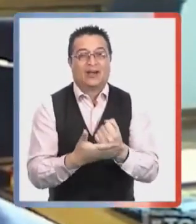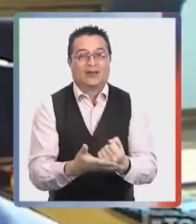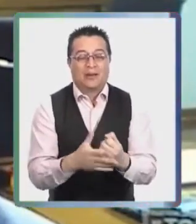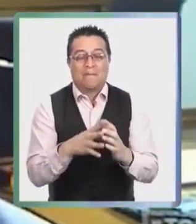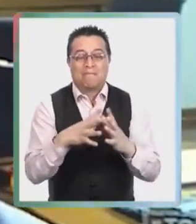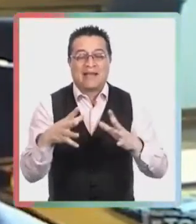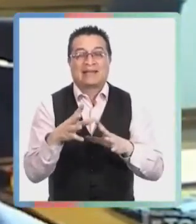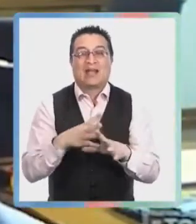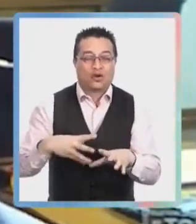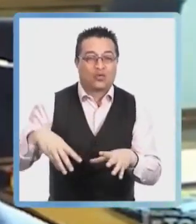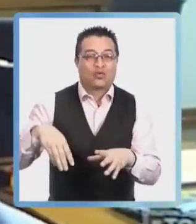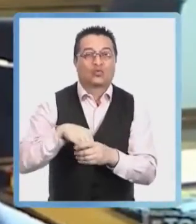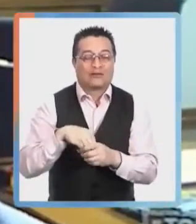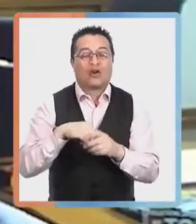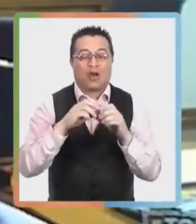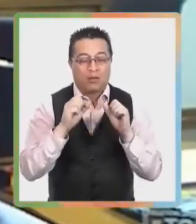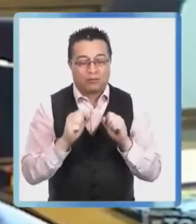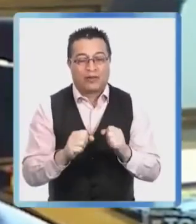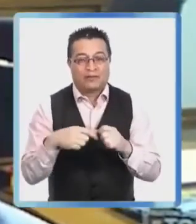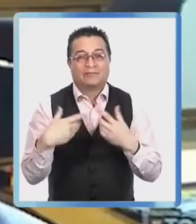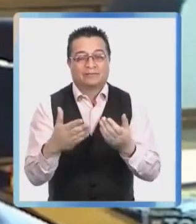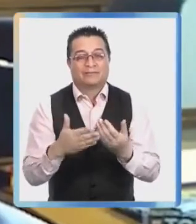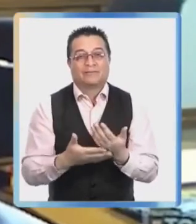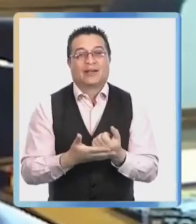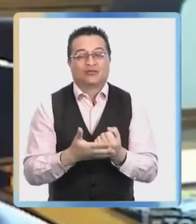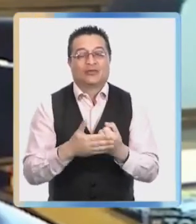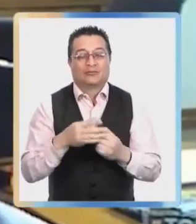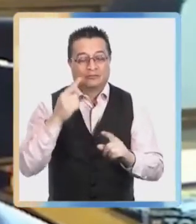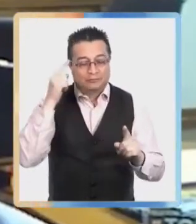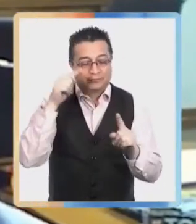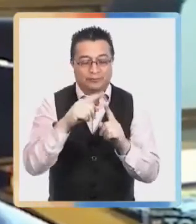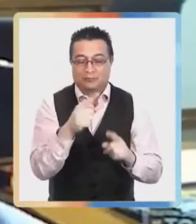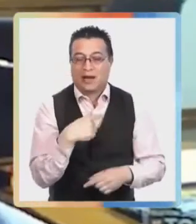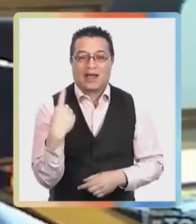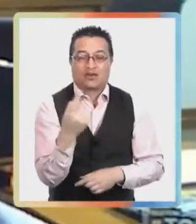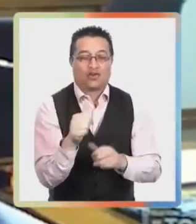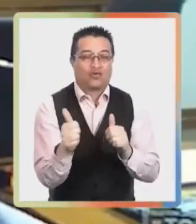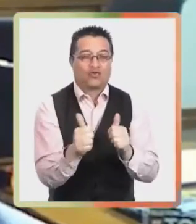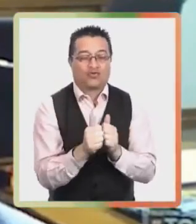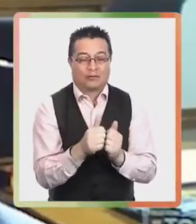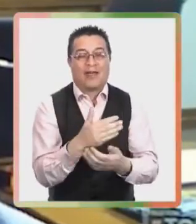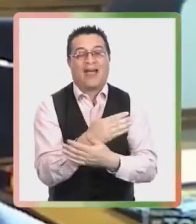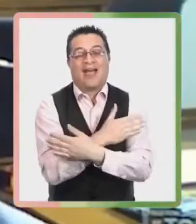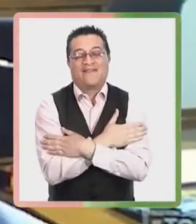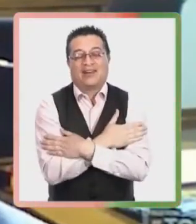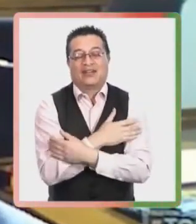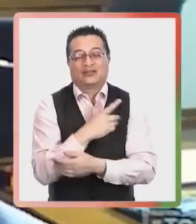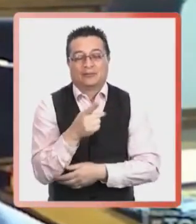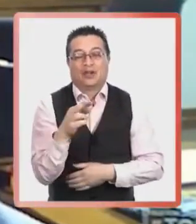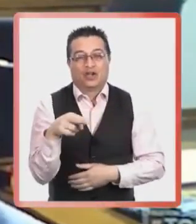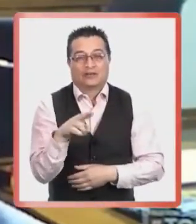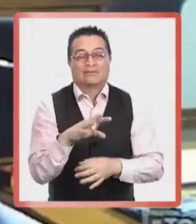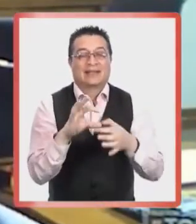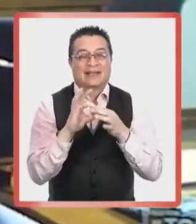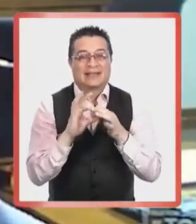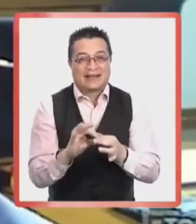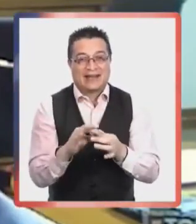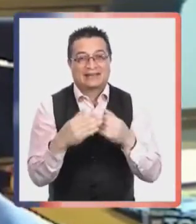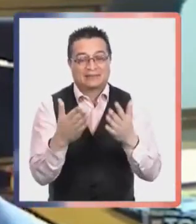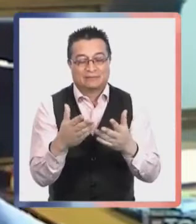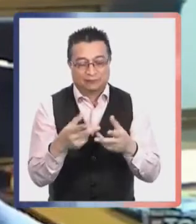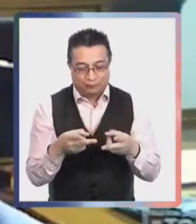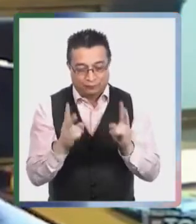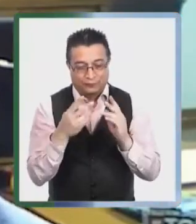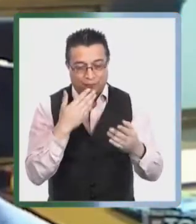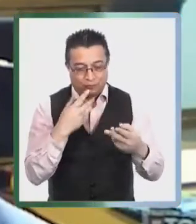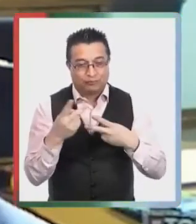para hacernos más inclusivos y también poder contribuir a este propósito que es de todos junto así que un abrazo grande y nuevamente muchas gracias